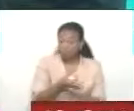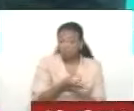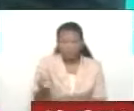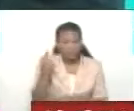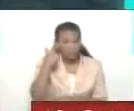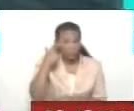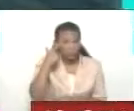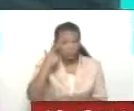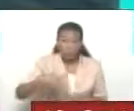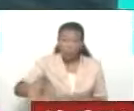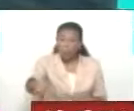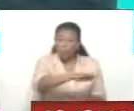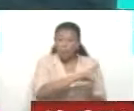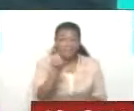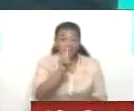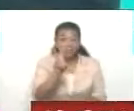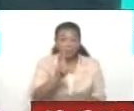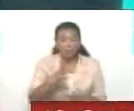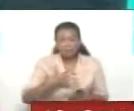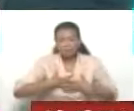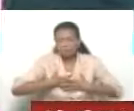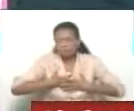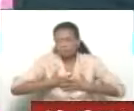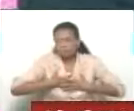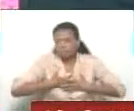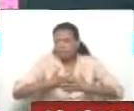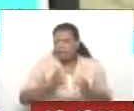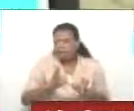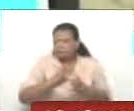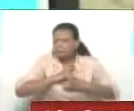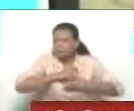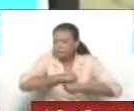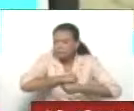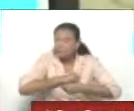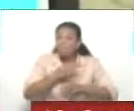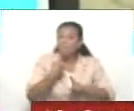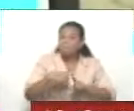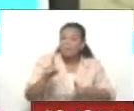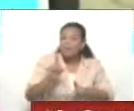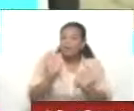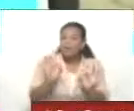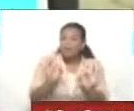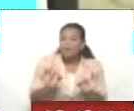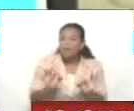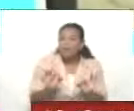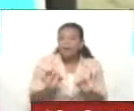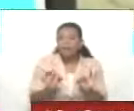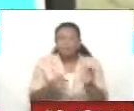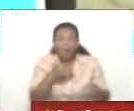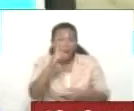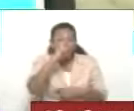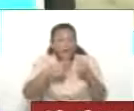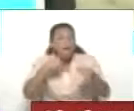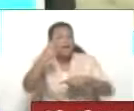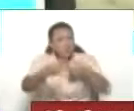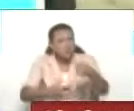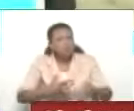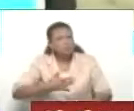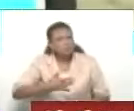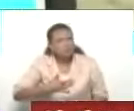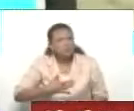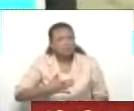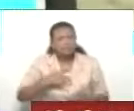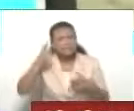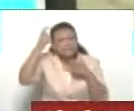perfectamente, para toda Venezuela estaba devastada. Pero noté una particularidad, y es que a medida que pasan los años, se siente más la energía